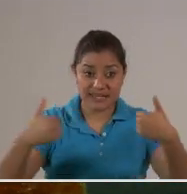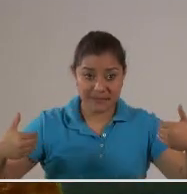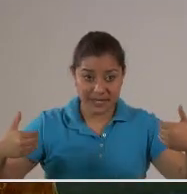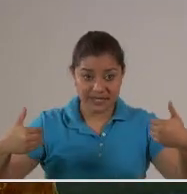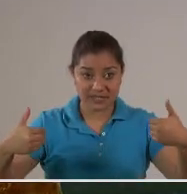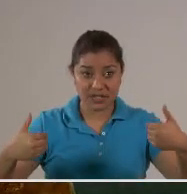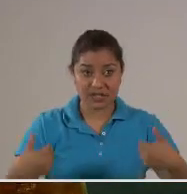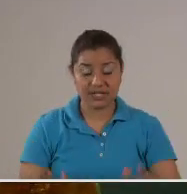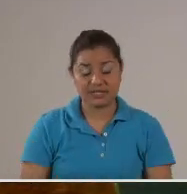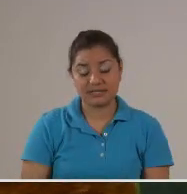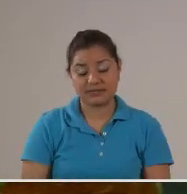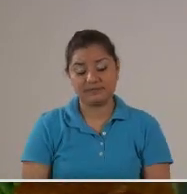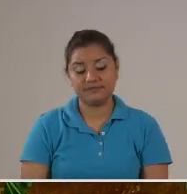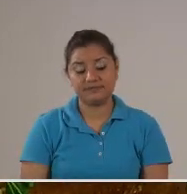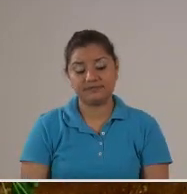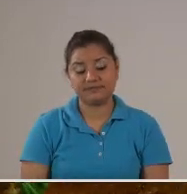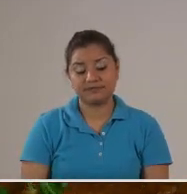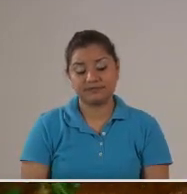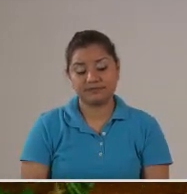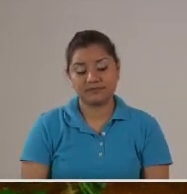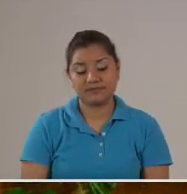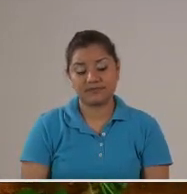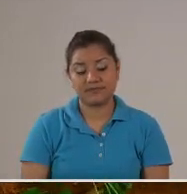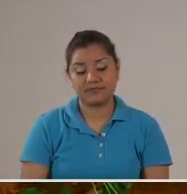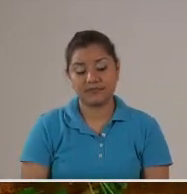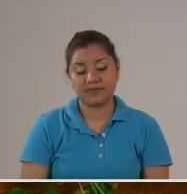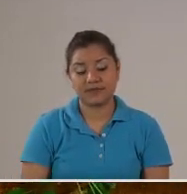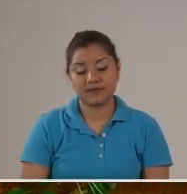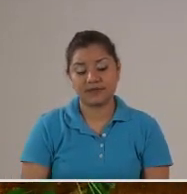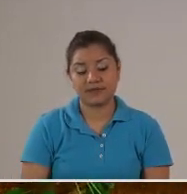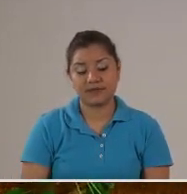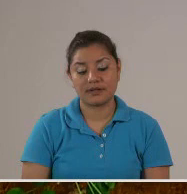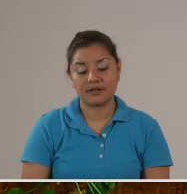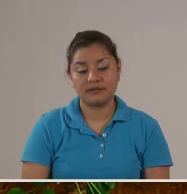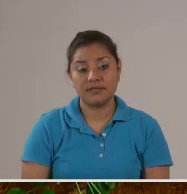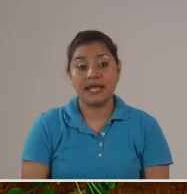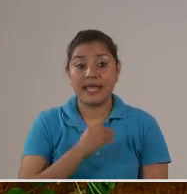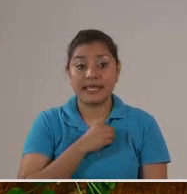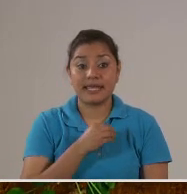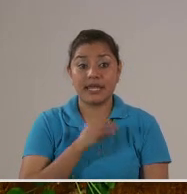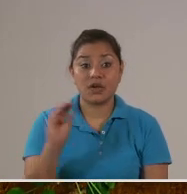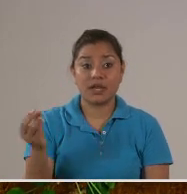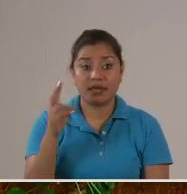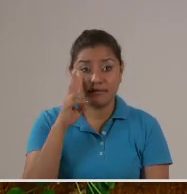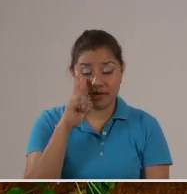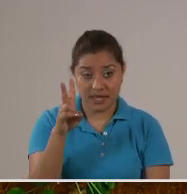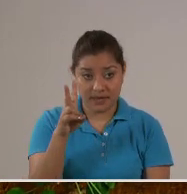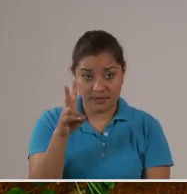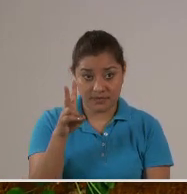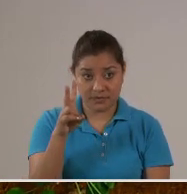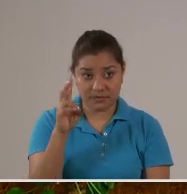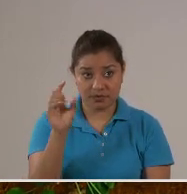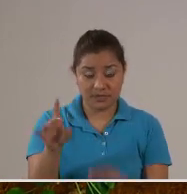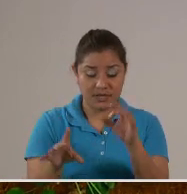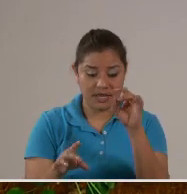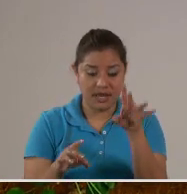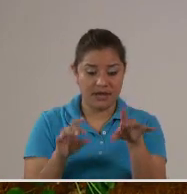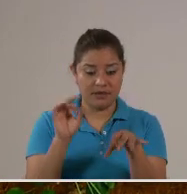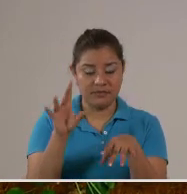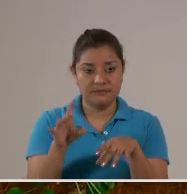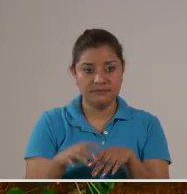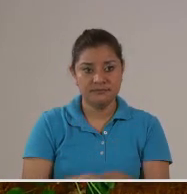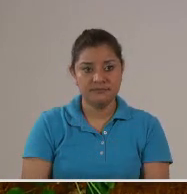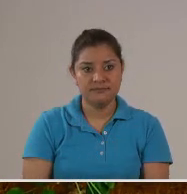cuál es el el antídoto pero miremos una cosa rápida hermano que yo Estaba